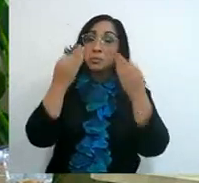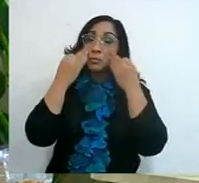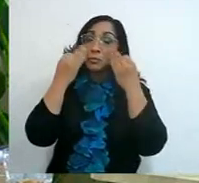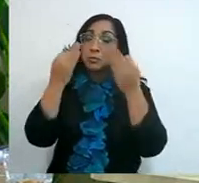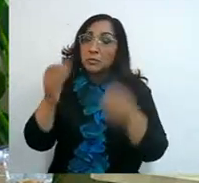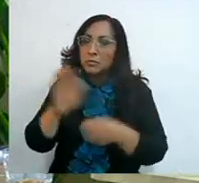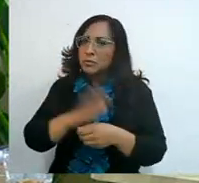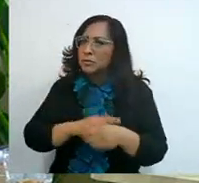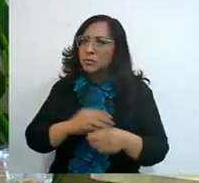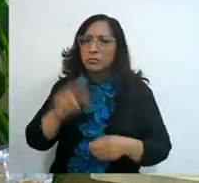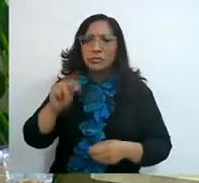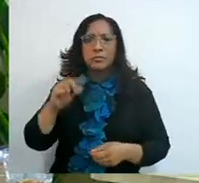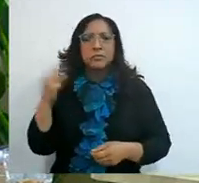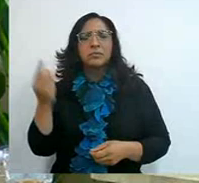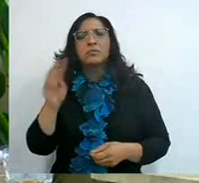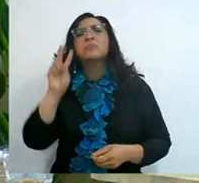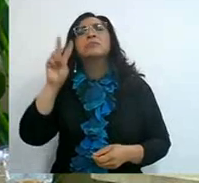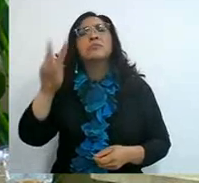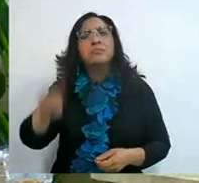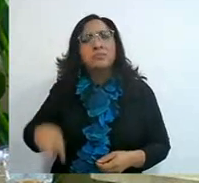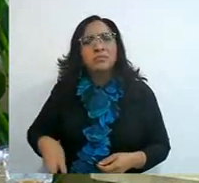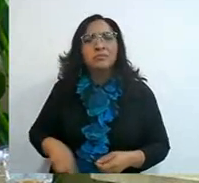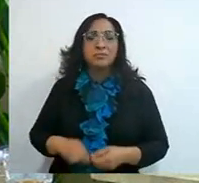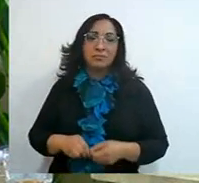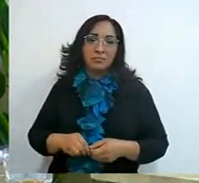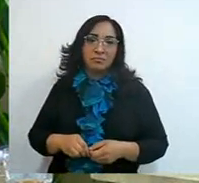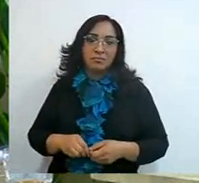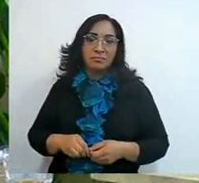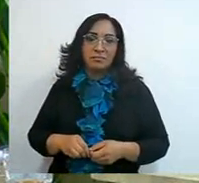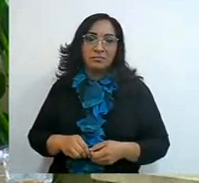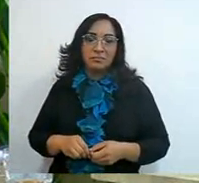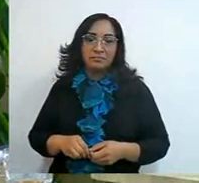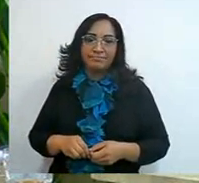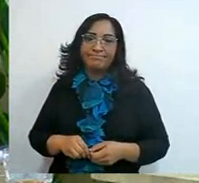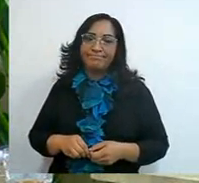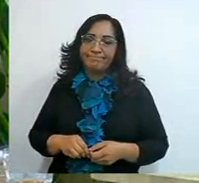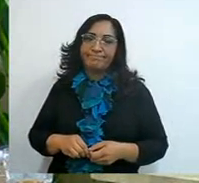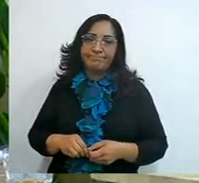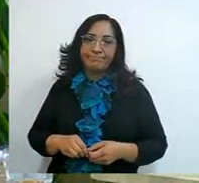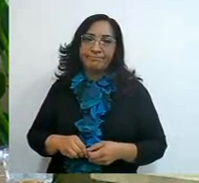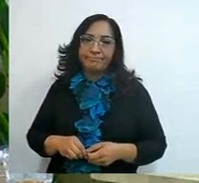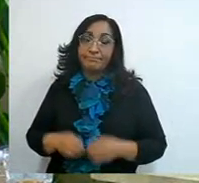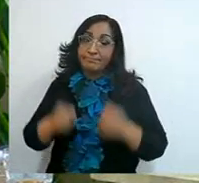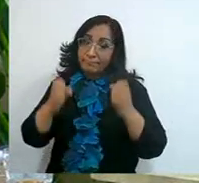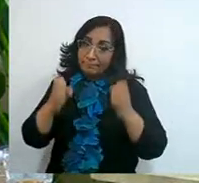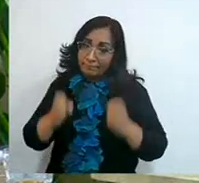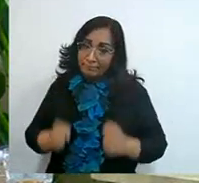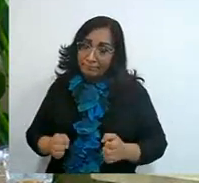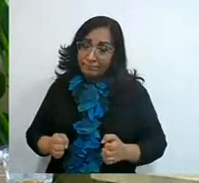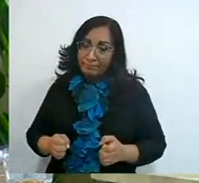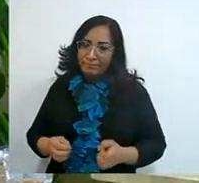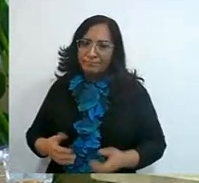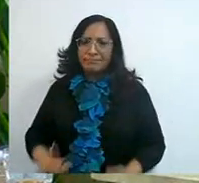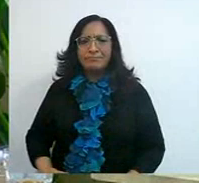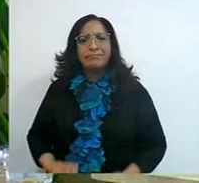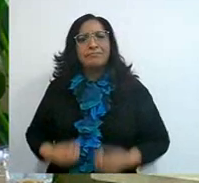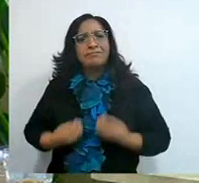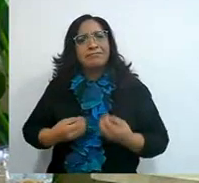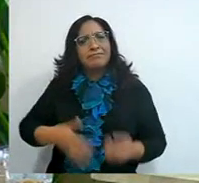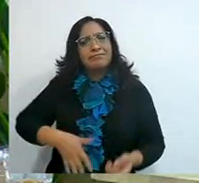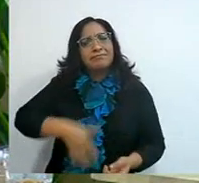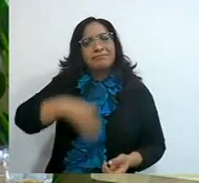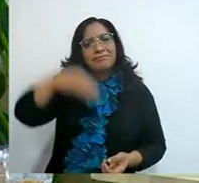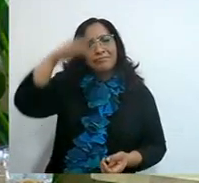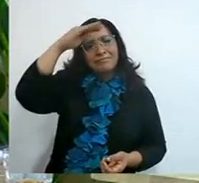porque no era real lo que decía, ese falso testimonio fue lo que quedó en el corazón de aquella gente.